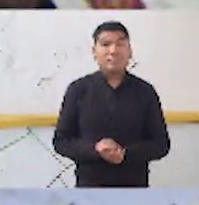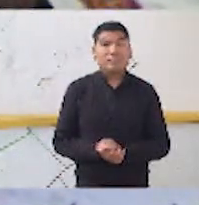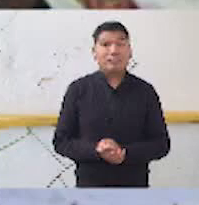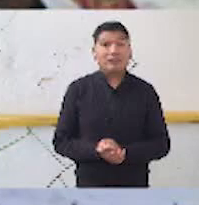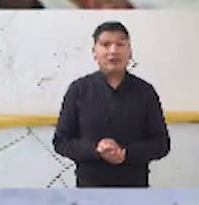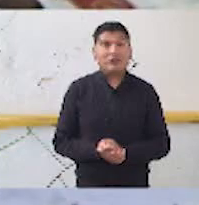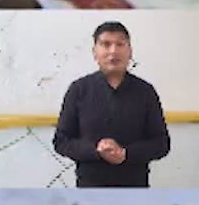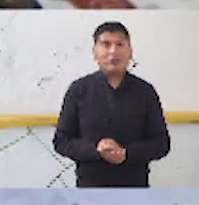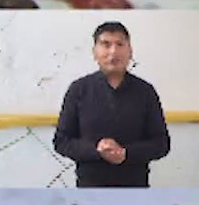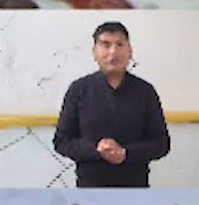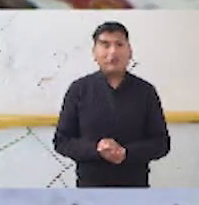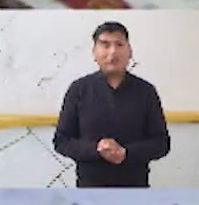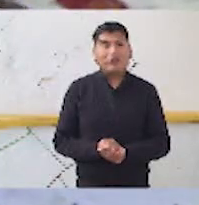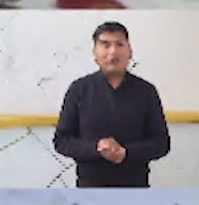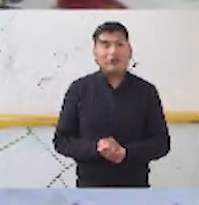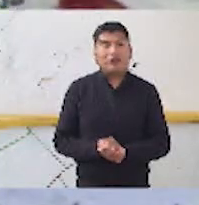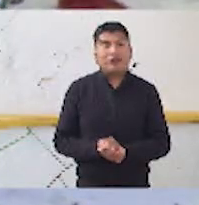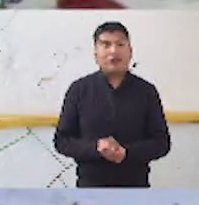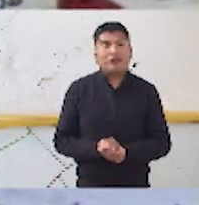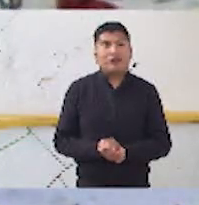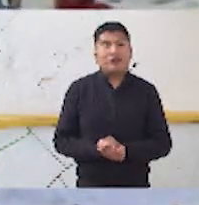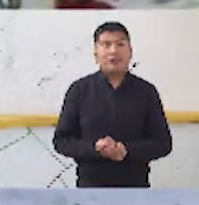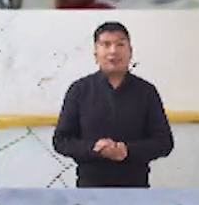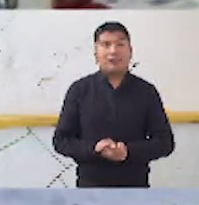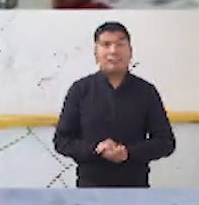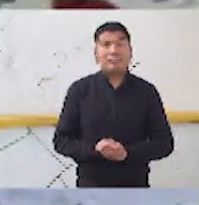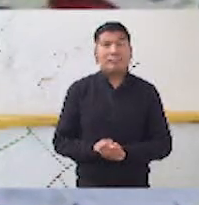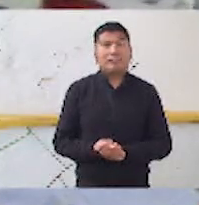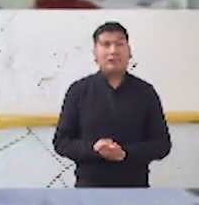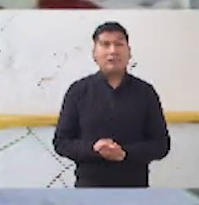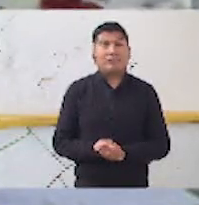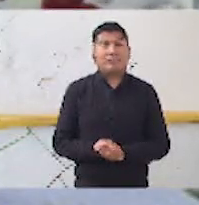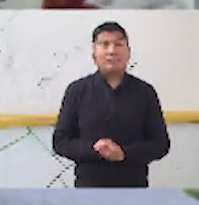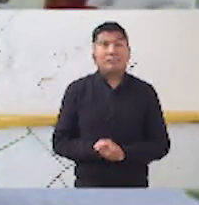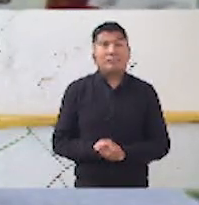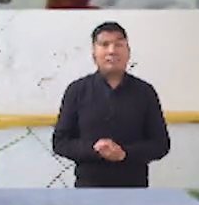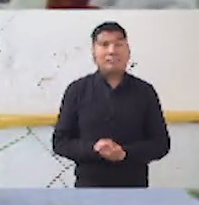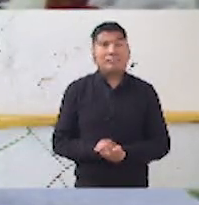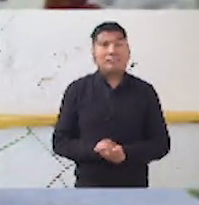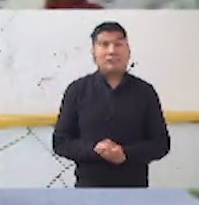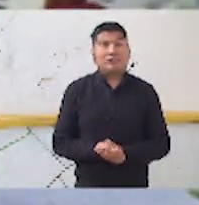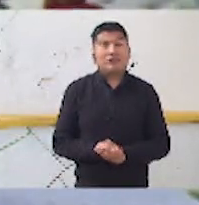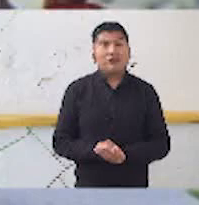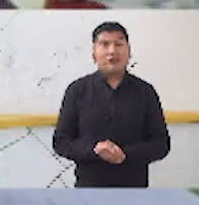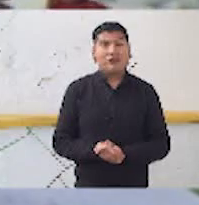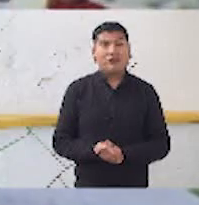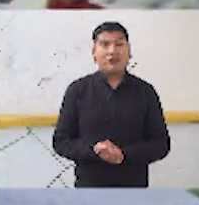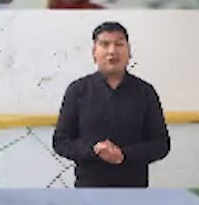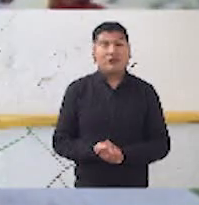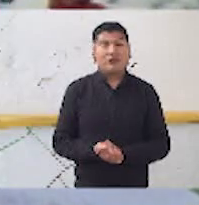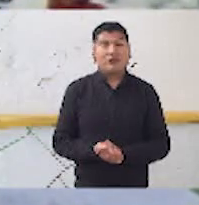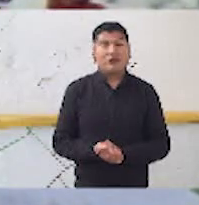Acapa chana, cuchana, capa, capa, kiri, kespiri, diosa.